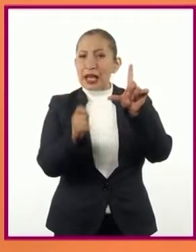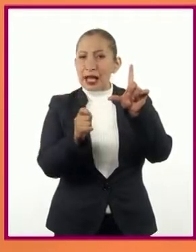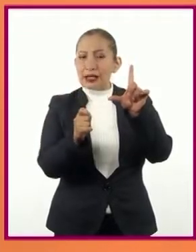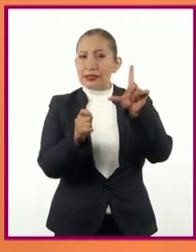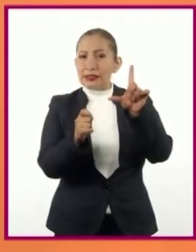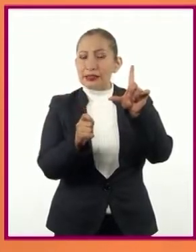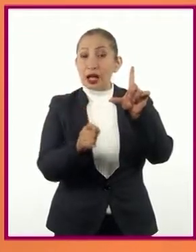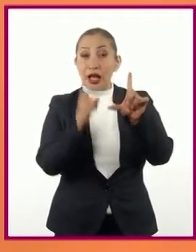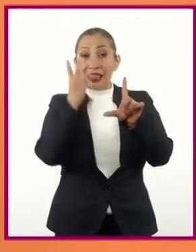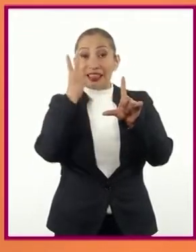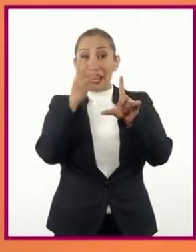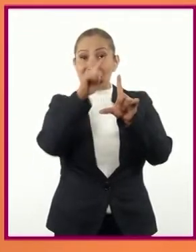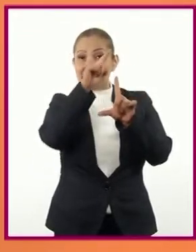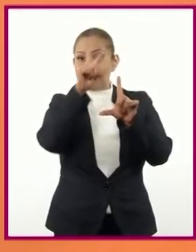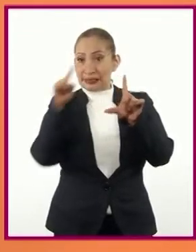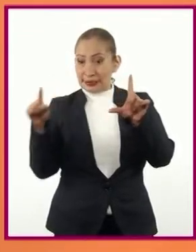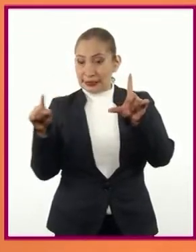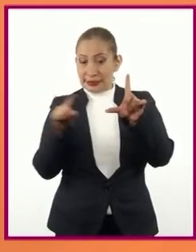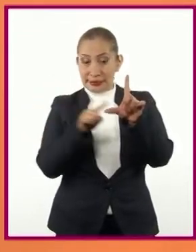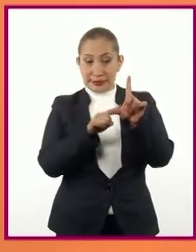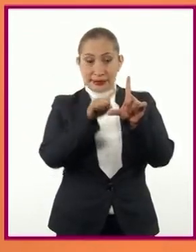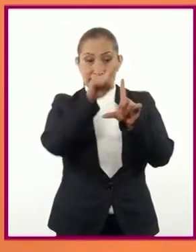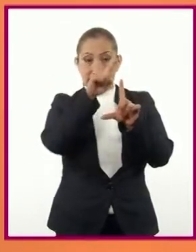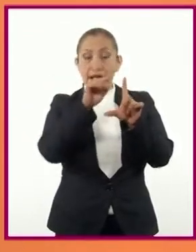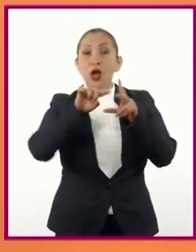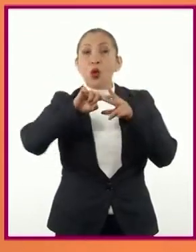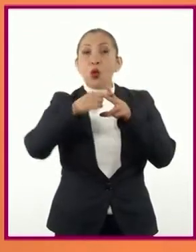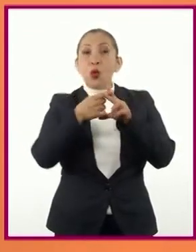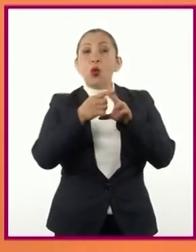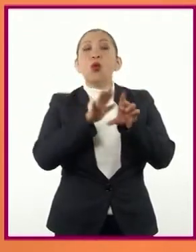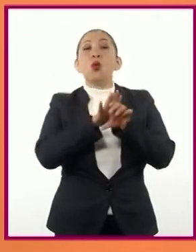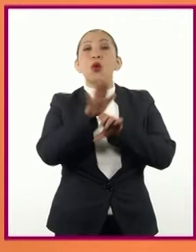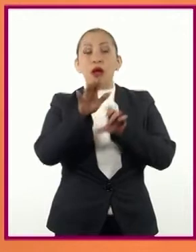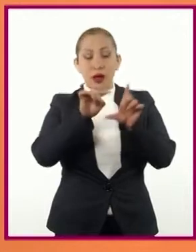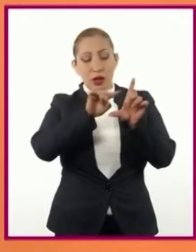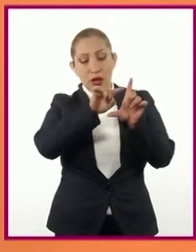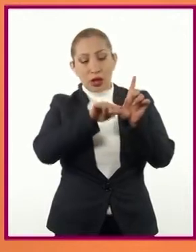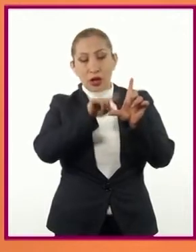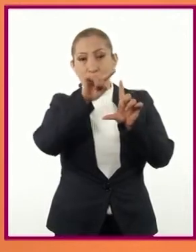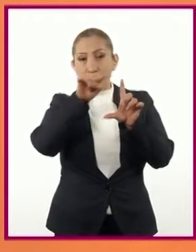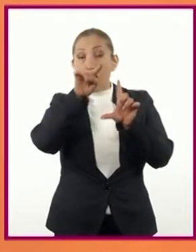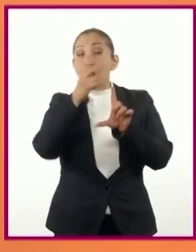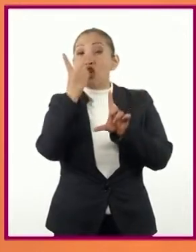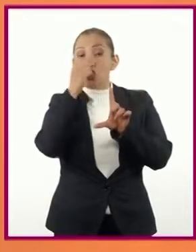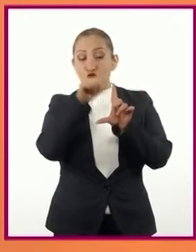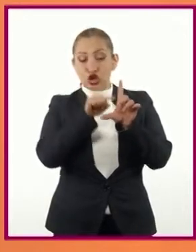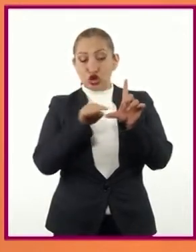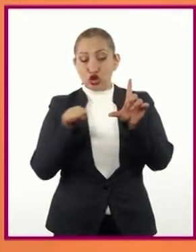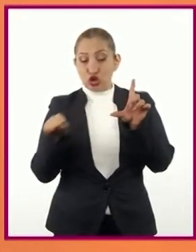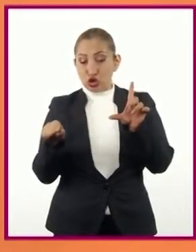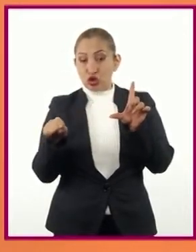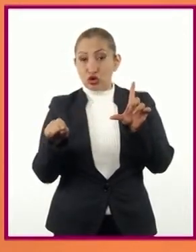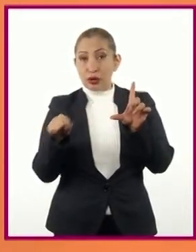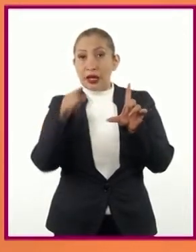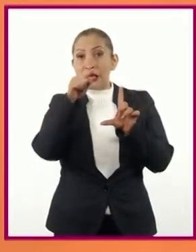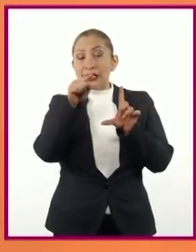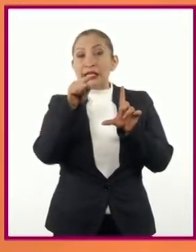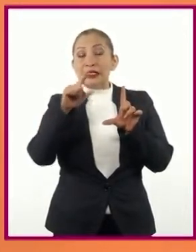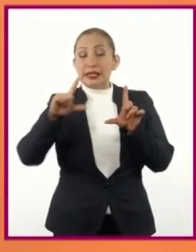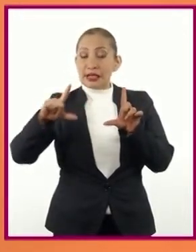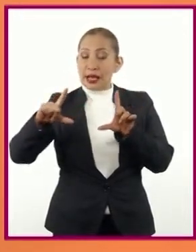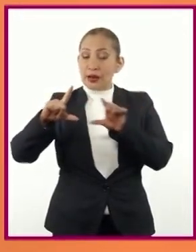dados los tres lados, encontrar los ángulos, dados dos lados y el ángulo